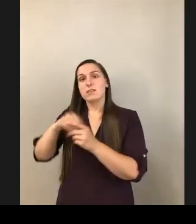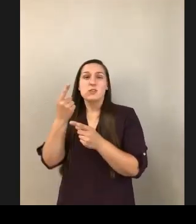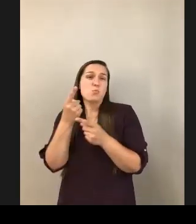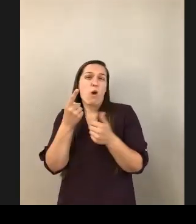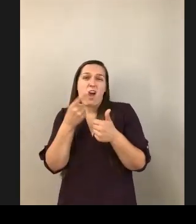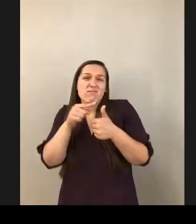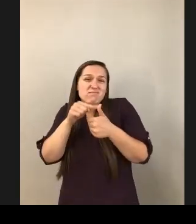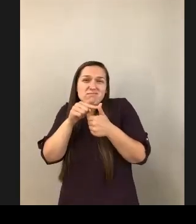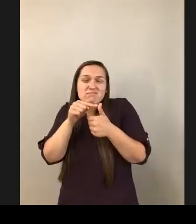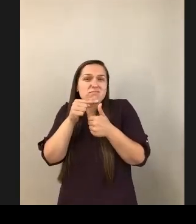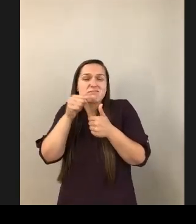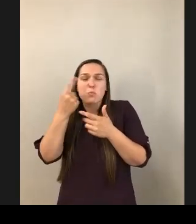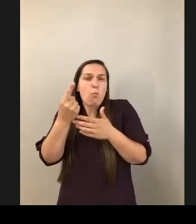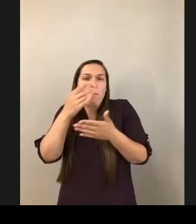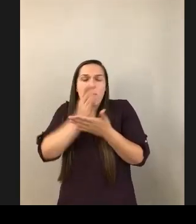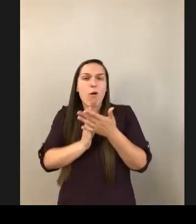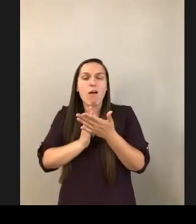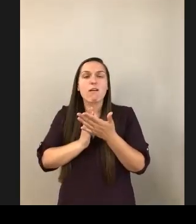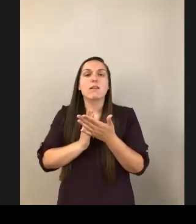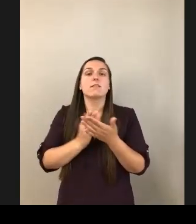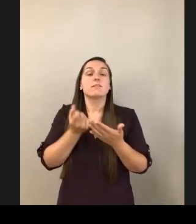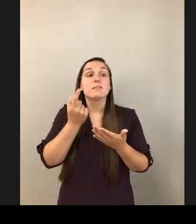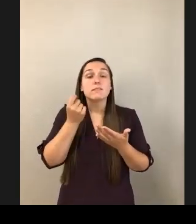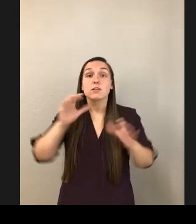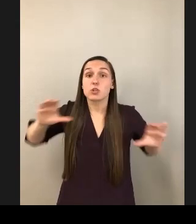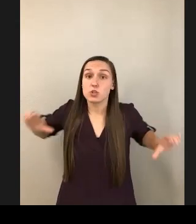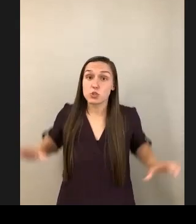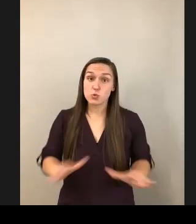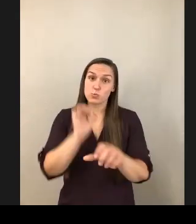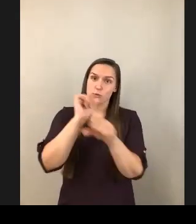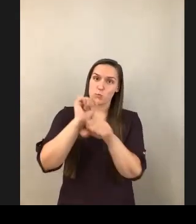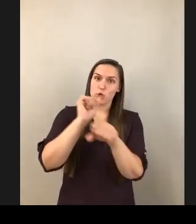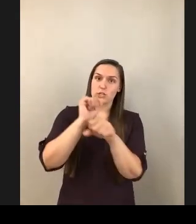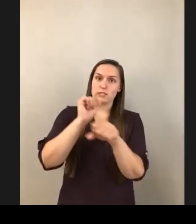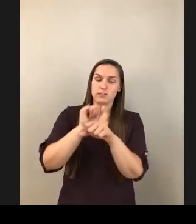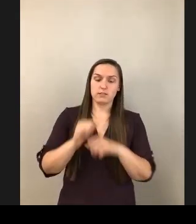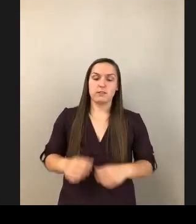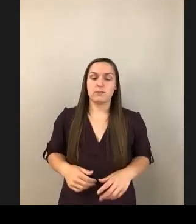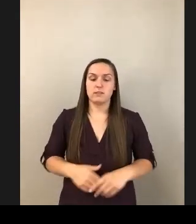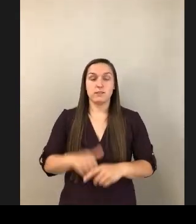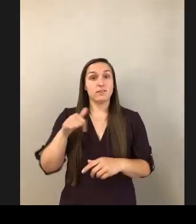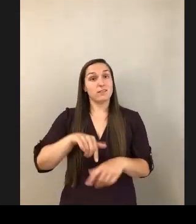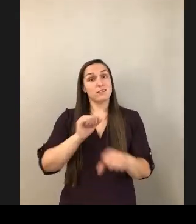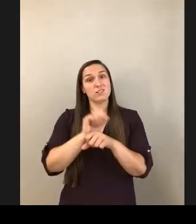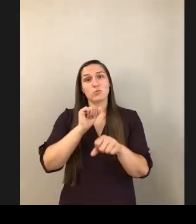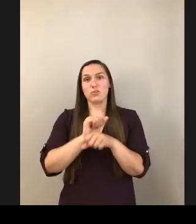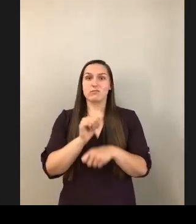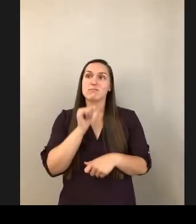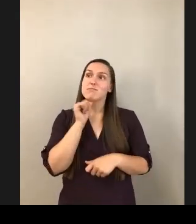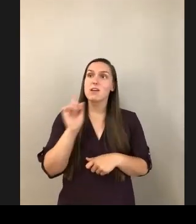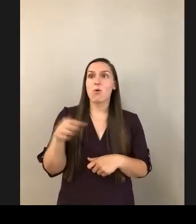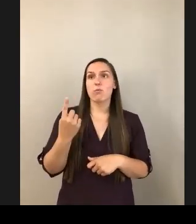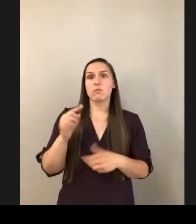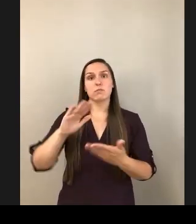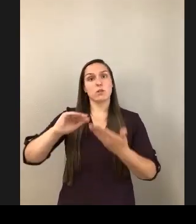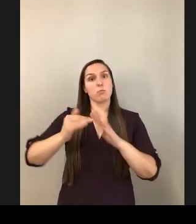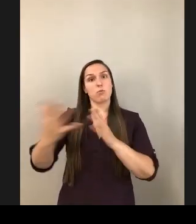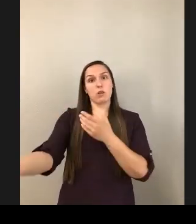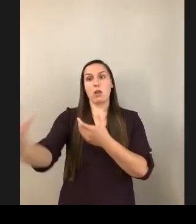La participación de la comunidad es solo un paso, pero hacer el trabajo, este trabajo no es